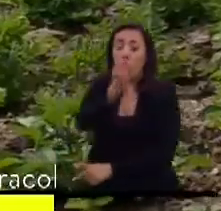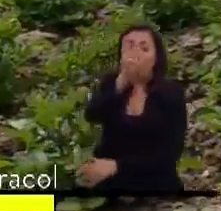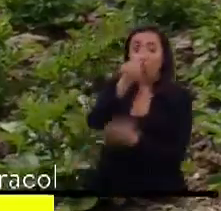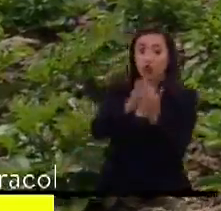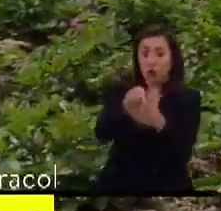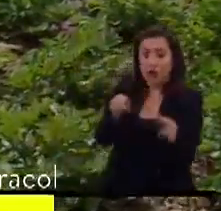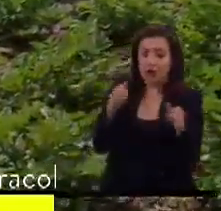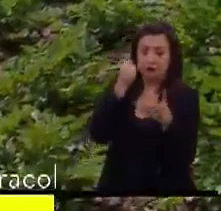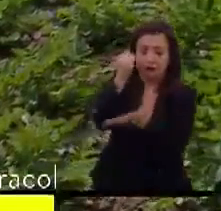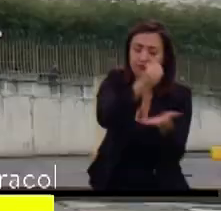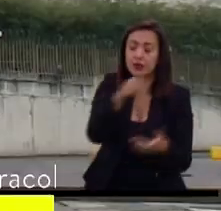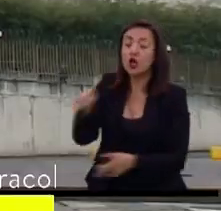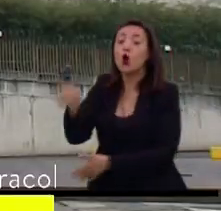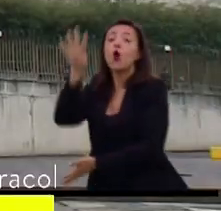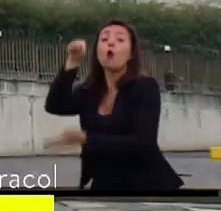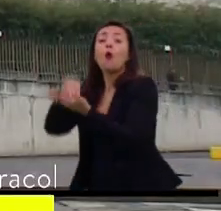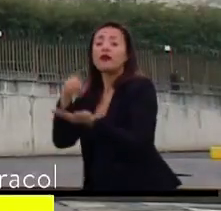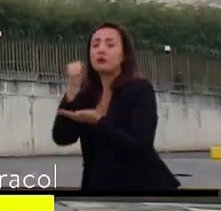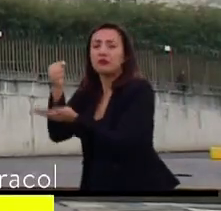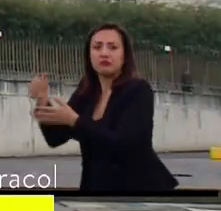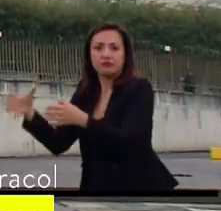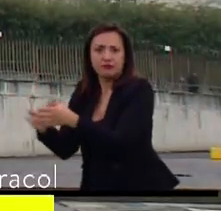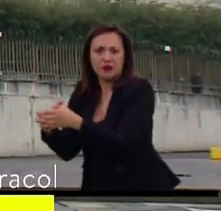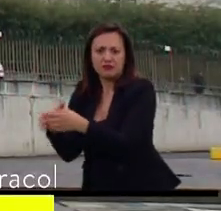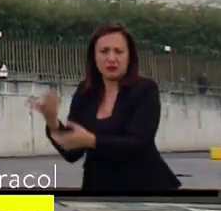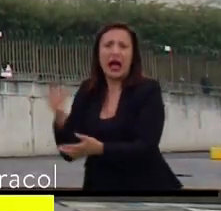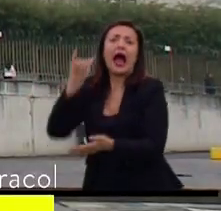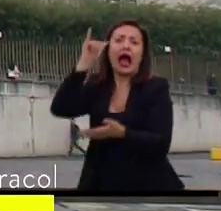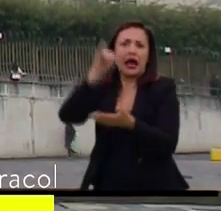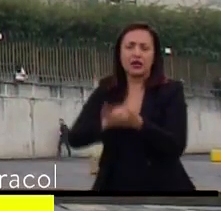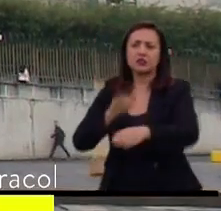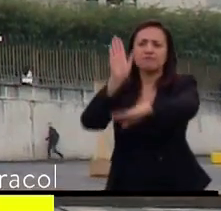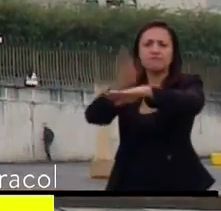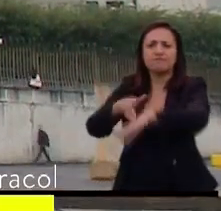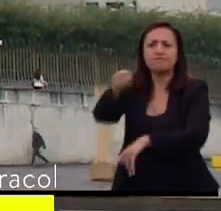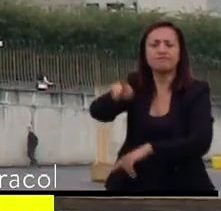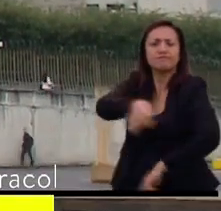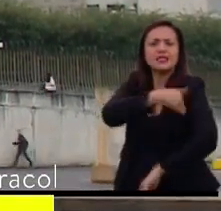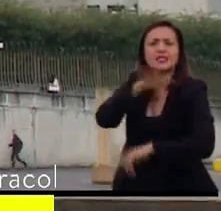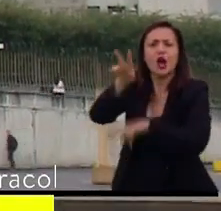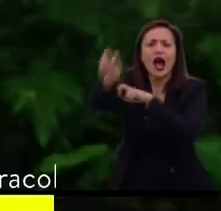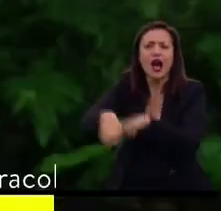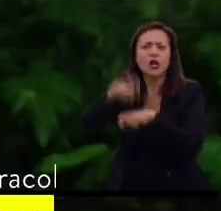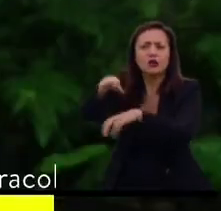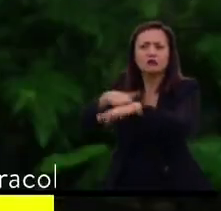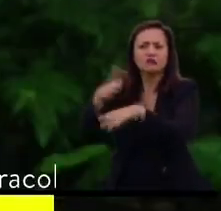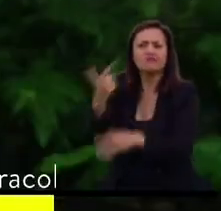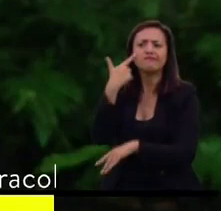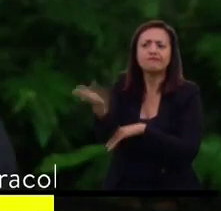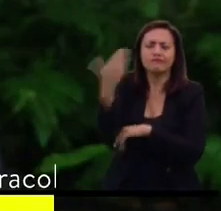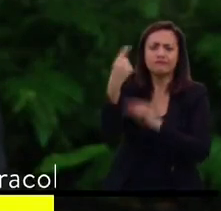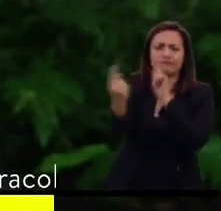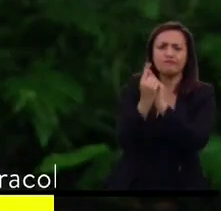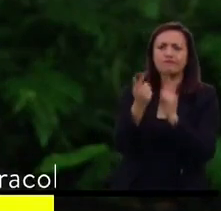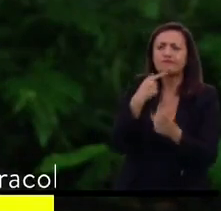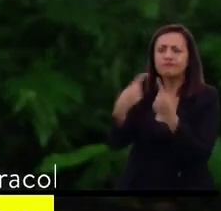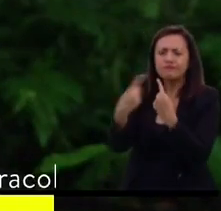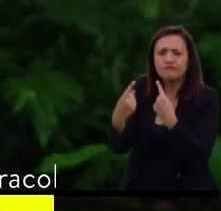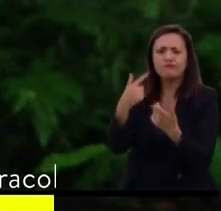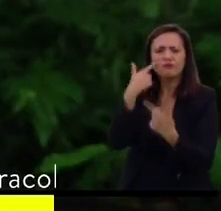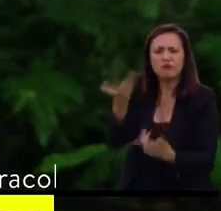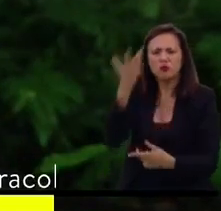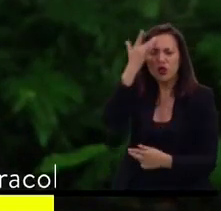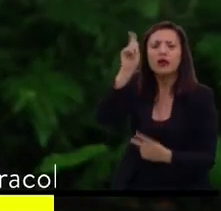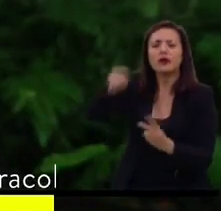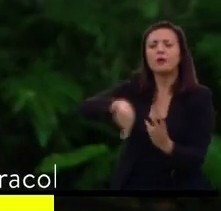productores. Razón por la que la Fiscalía llamó a indagación preliminar al ministro de Agricultura y Desarrollo Rural, Rodolfo Enrique Zea, y otras dos